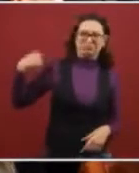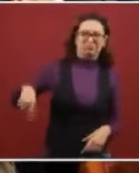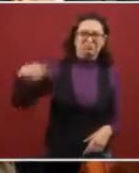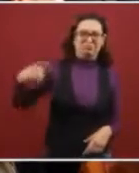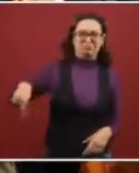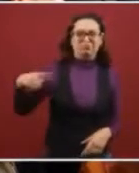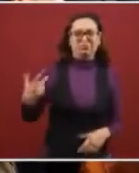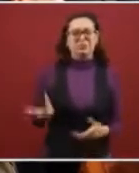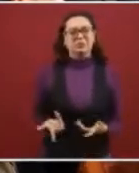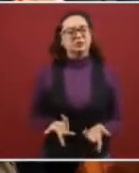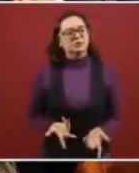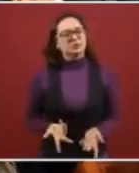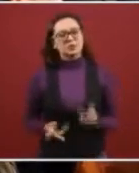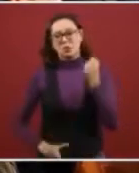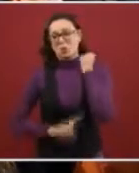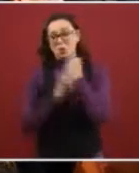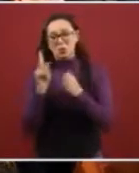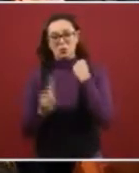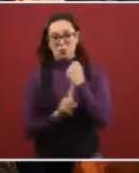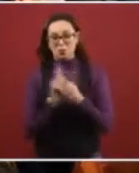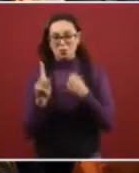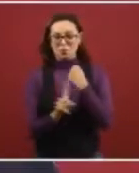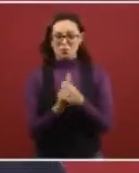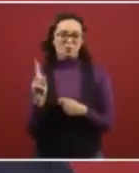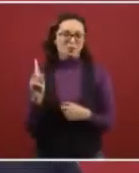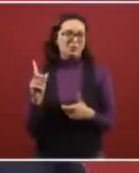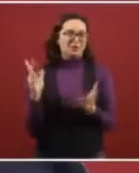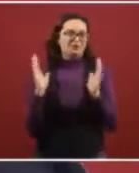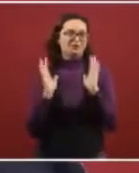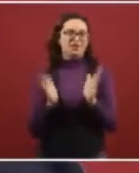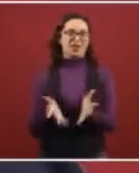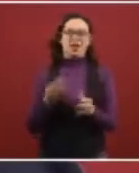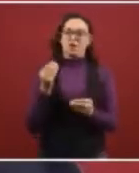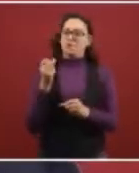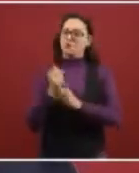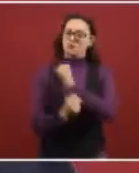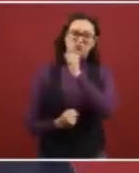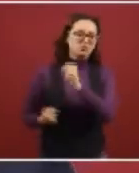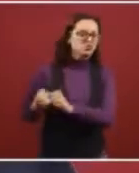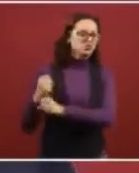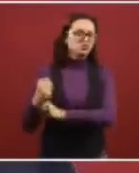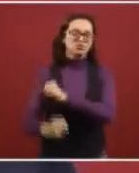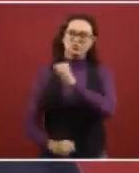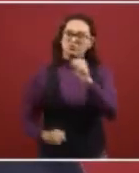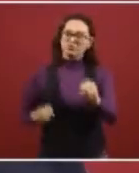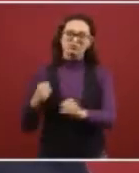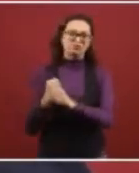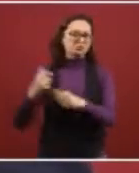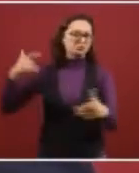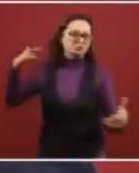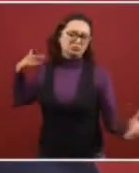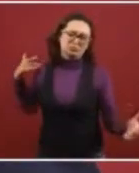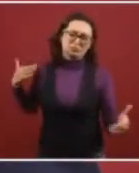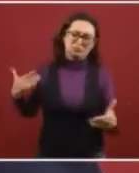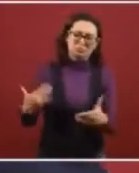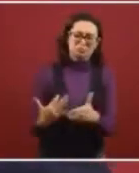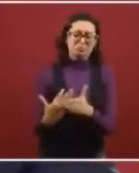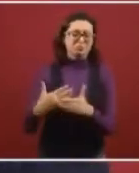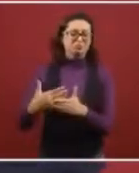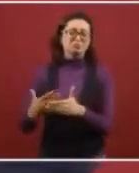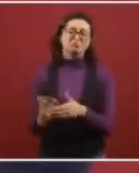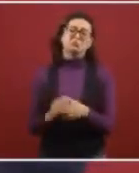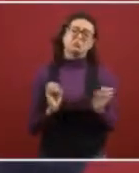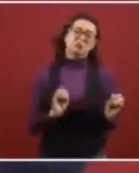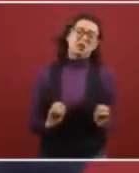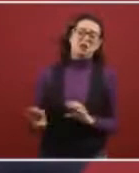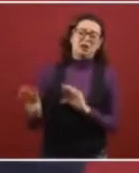viene that comes de hace mucho tiempo for a long time. Que se dejó, that